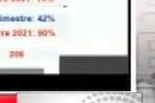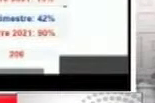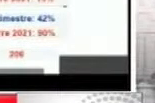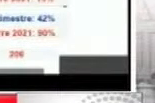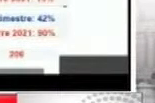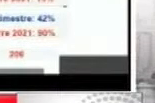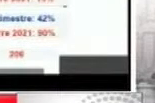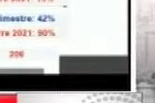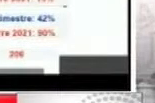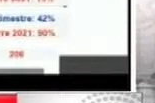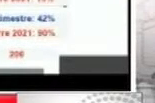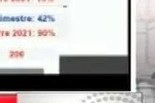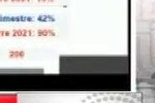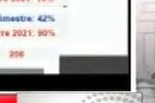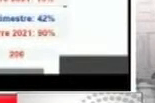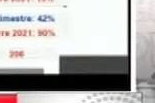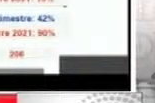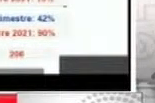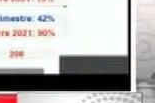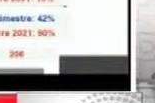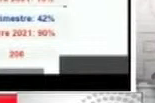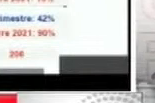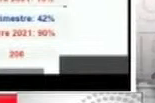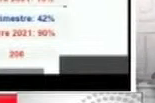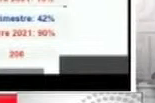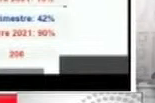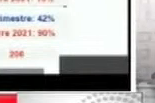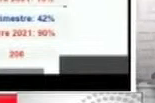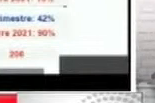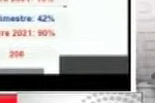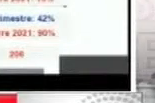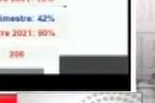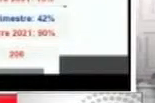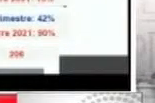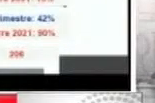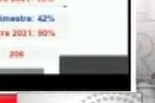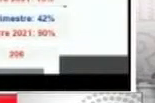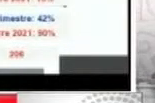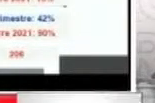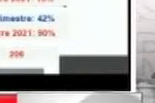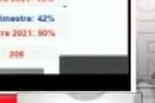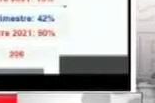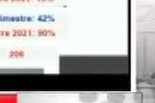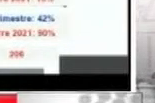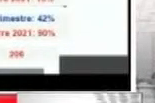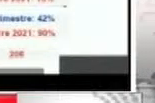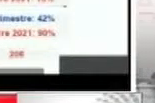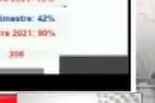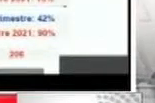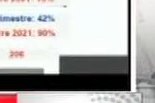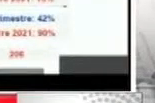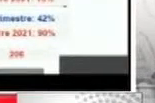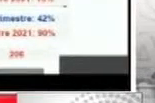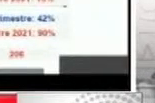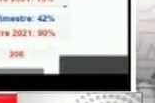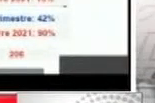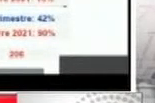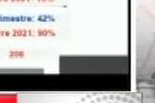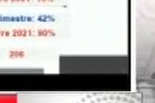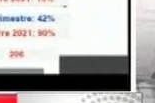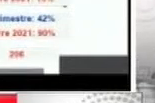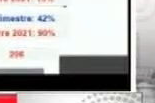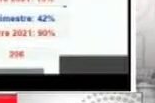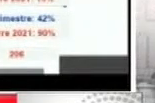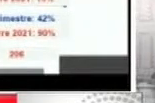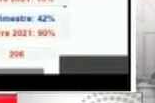menos a un 20%. El tamizaje, también en el cáncer de cuello uterino, que hay un